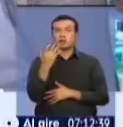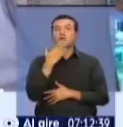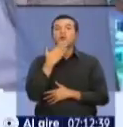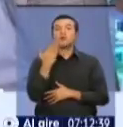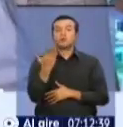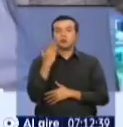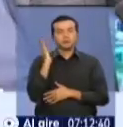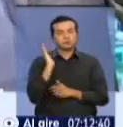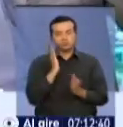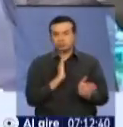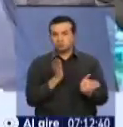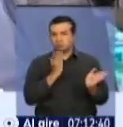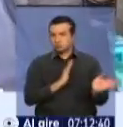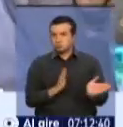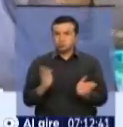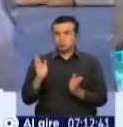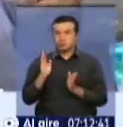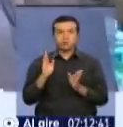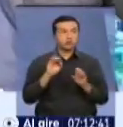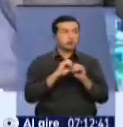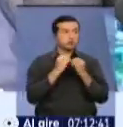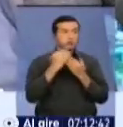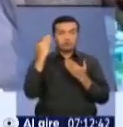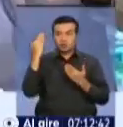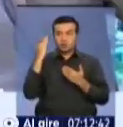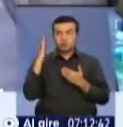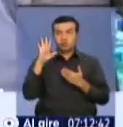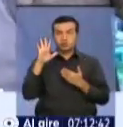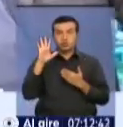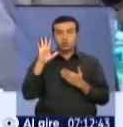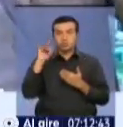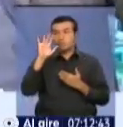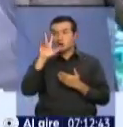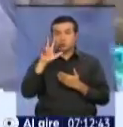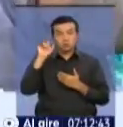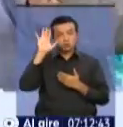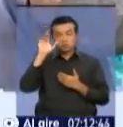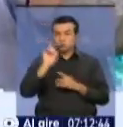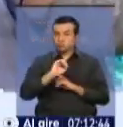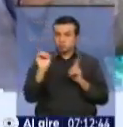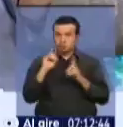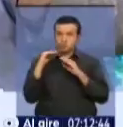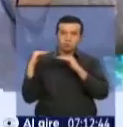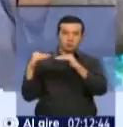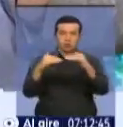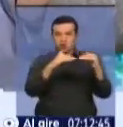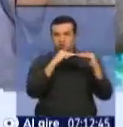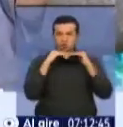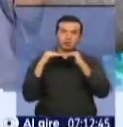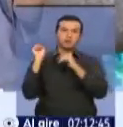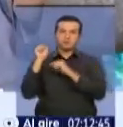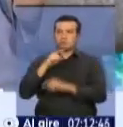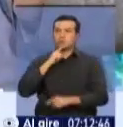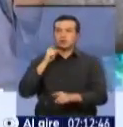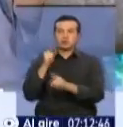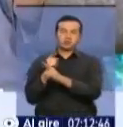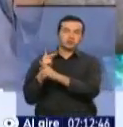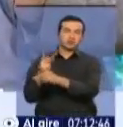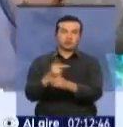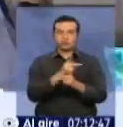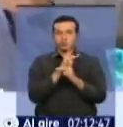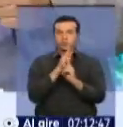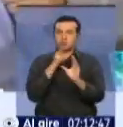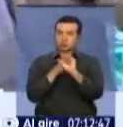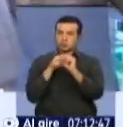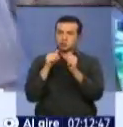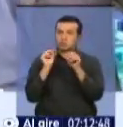proporcionado estricto, que ninguna lista se pueda llevar más de 5 puestos, más de 3 puestos, se puede democratizar ese Consejo de